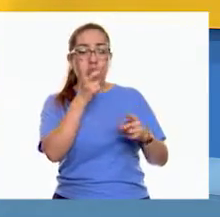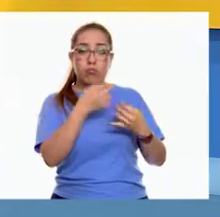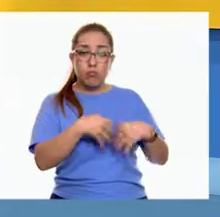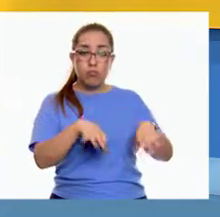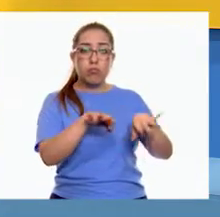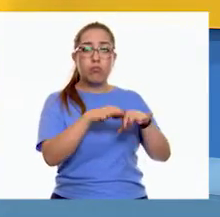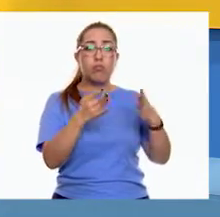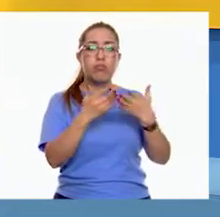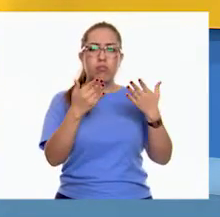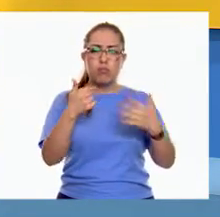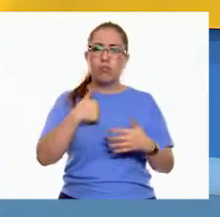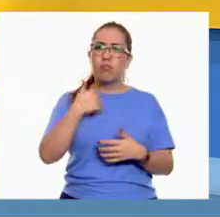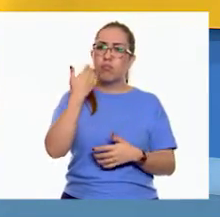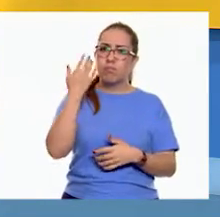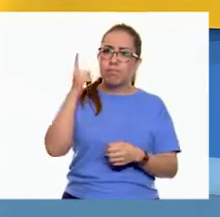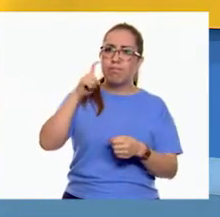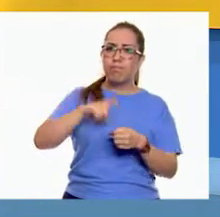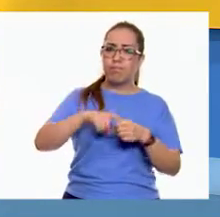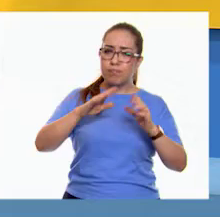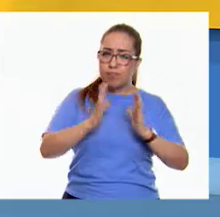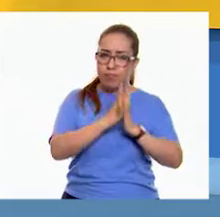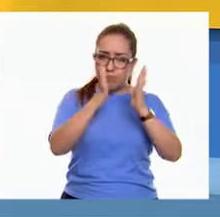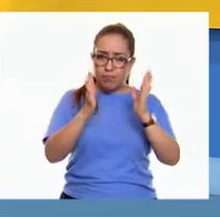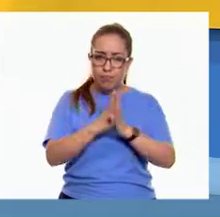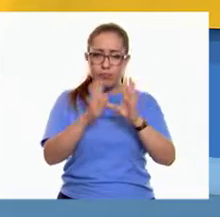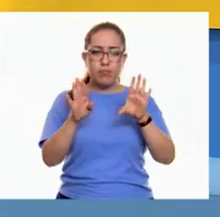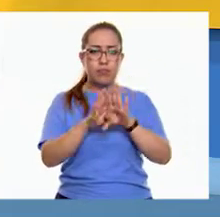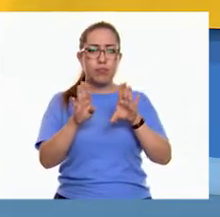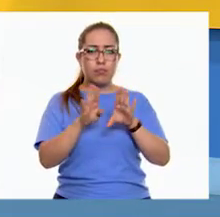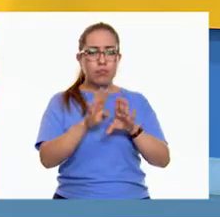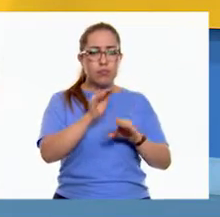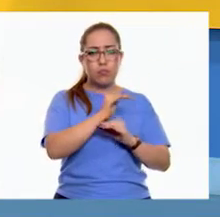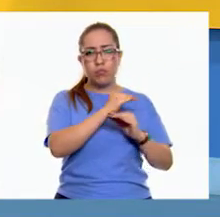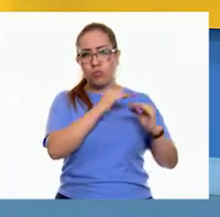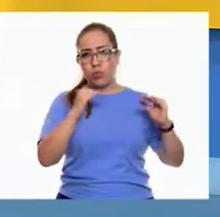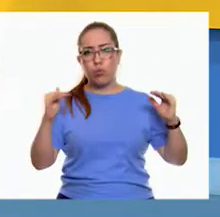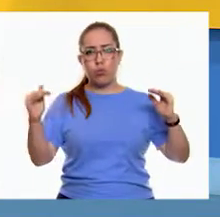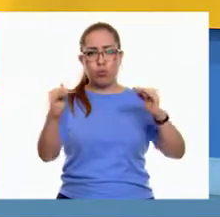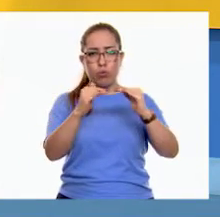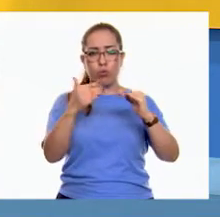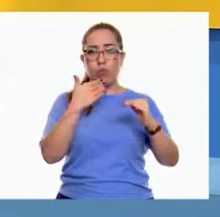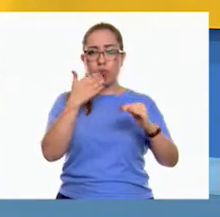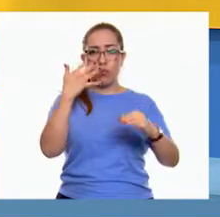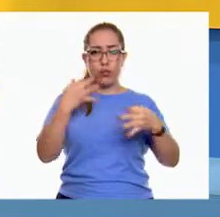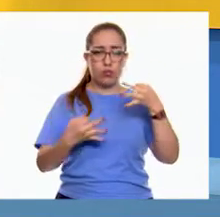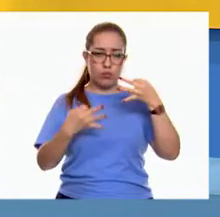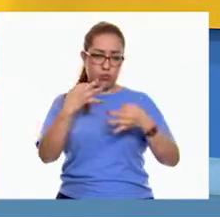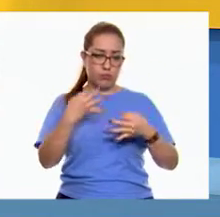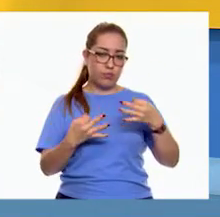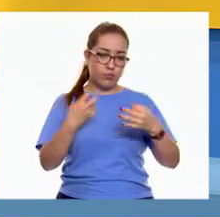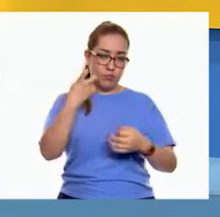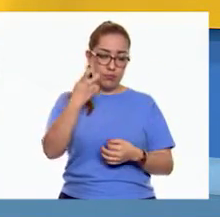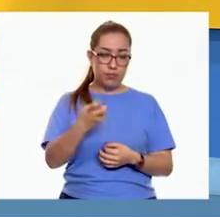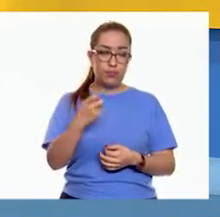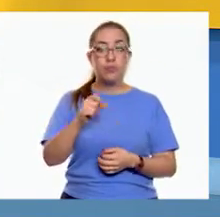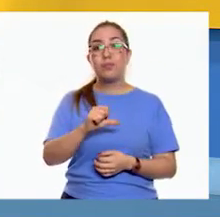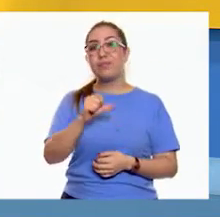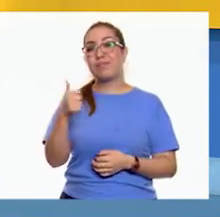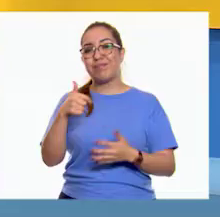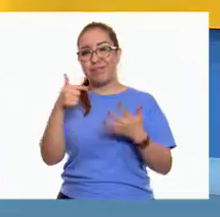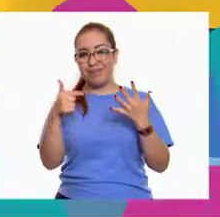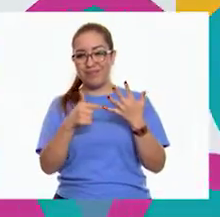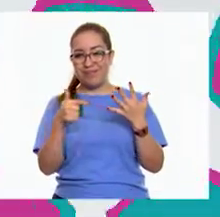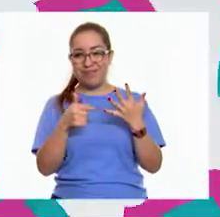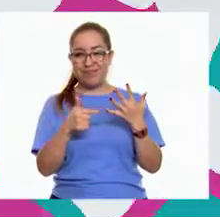en participar activamente en la construcción de la democracia. Ahora, en nuestro siguiente número está relacionado directamente con esto, así que